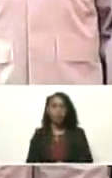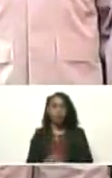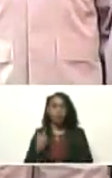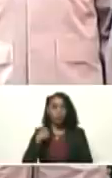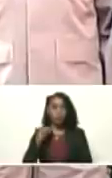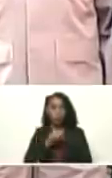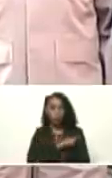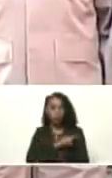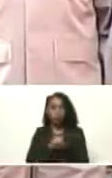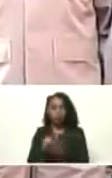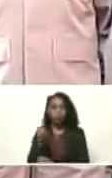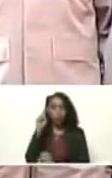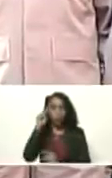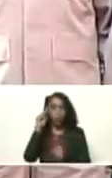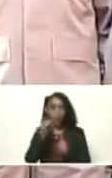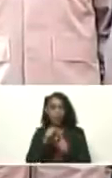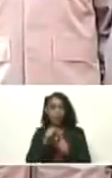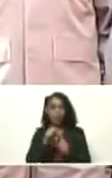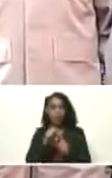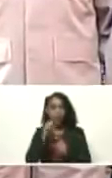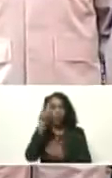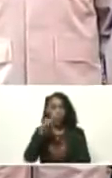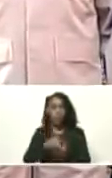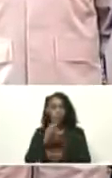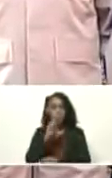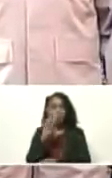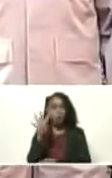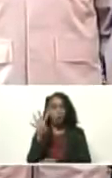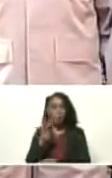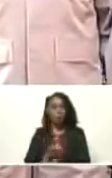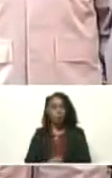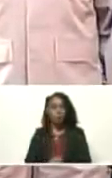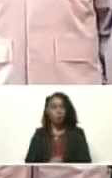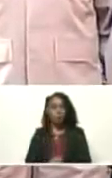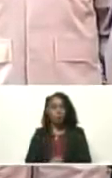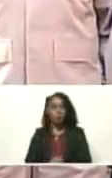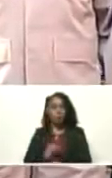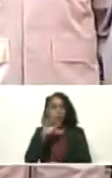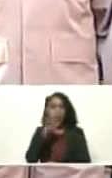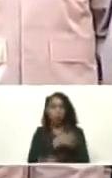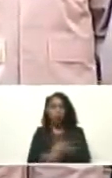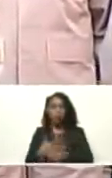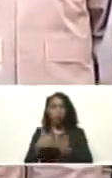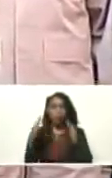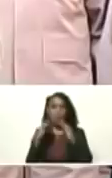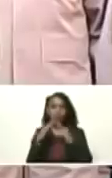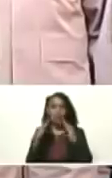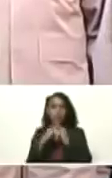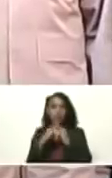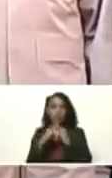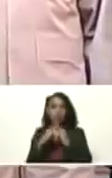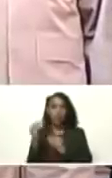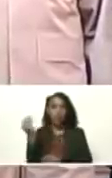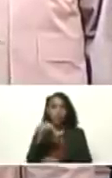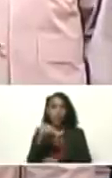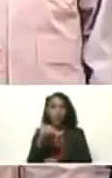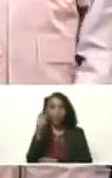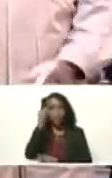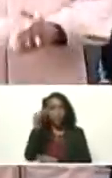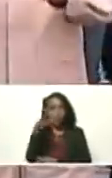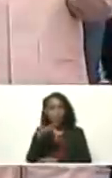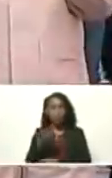Tenemos que cumplir la meta. 2024, 5 millones de viviendas o más para el